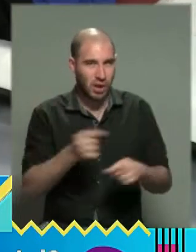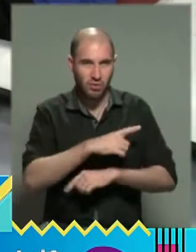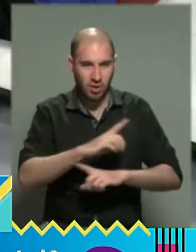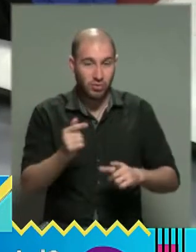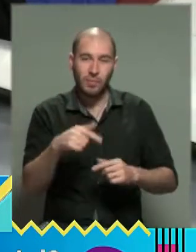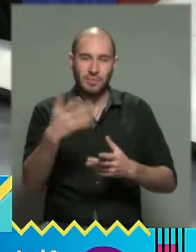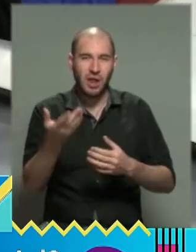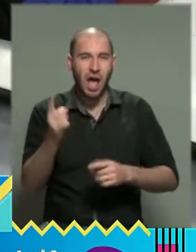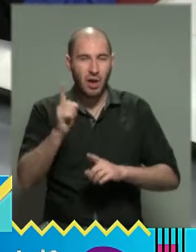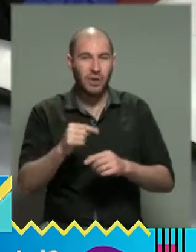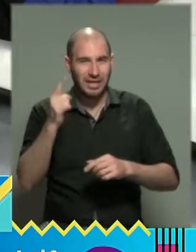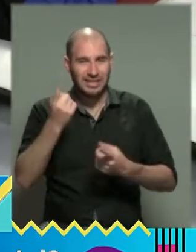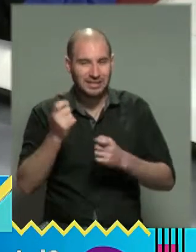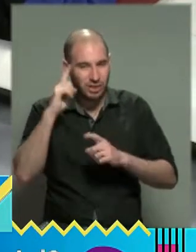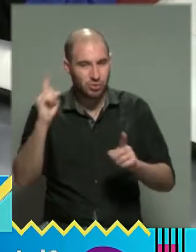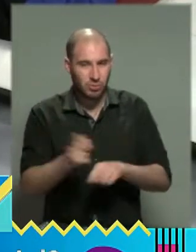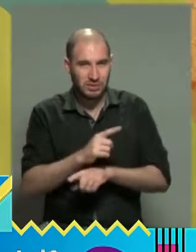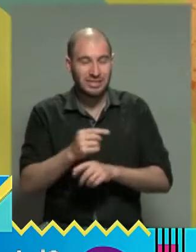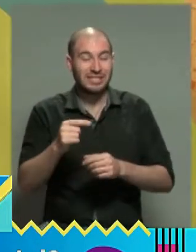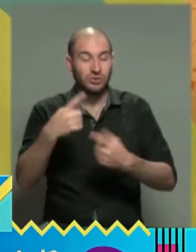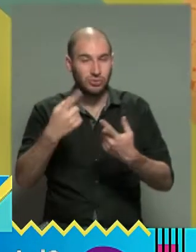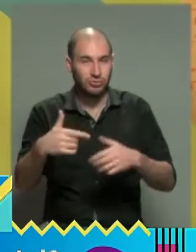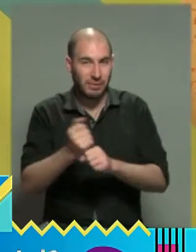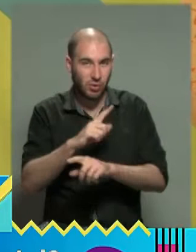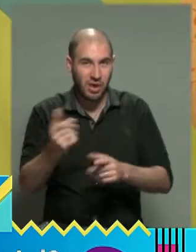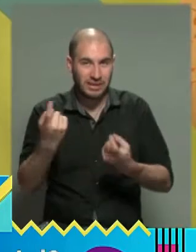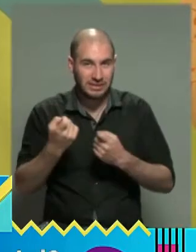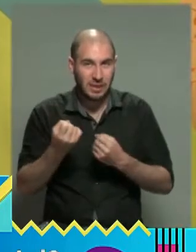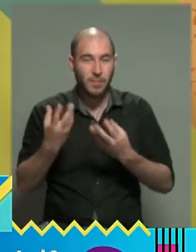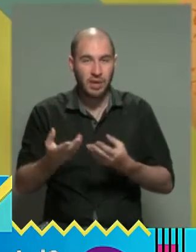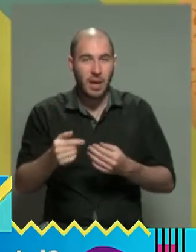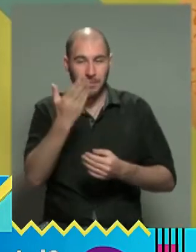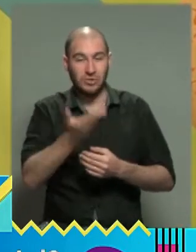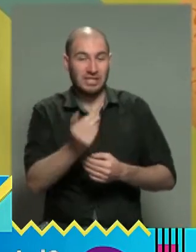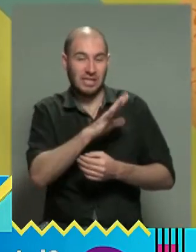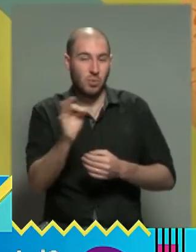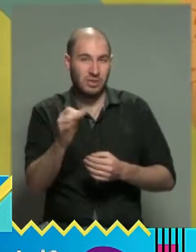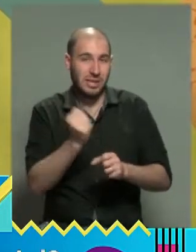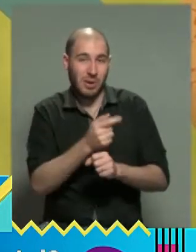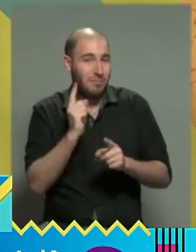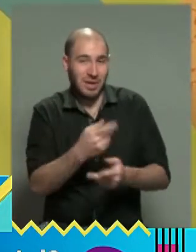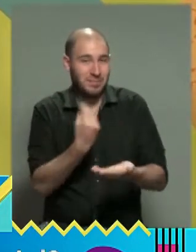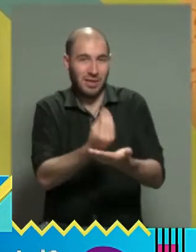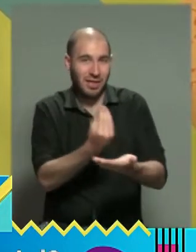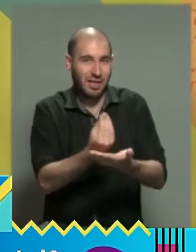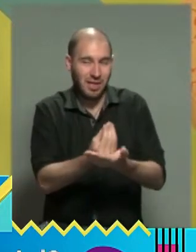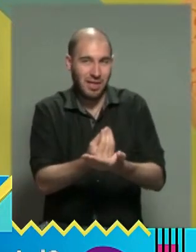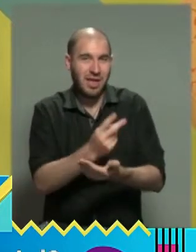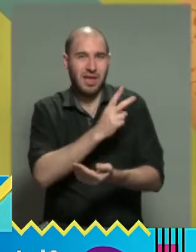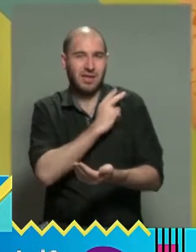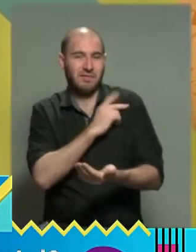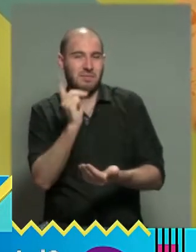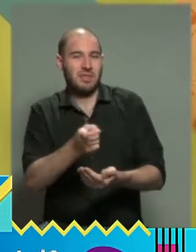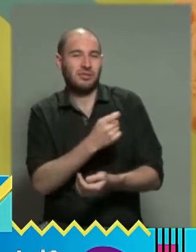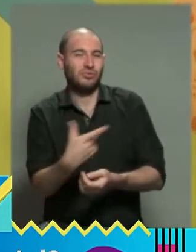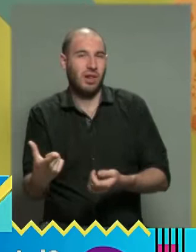que necesitan desocupación, porque cuando hay desocupación, es decir, hay 50 personas que vienen por el mismo trabajo, es el patrón el que fija el